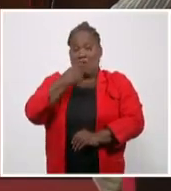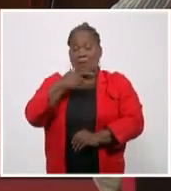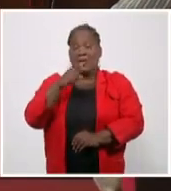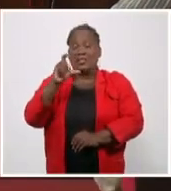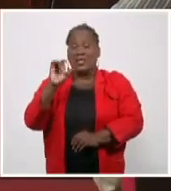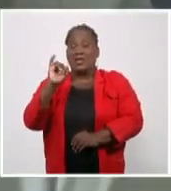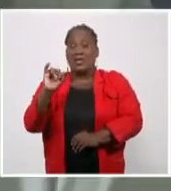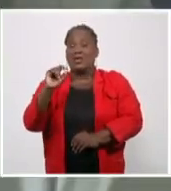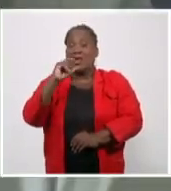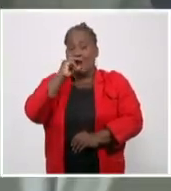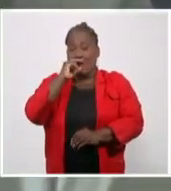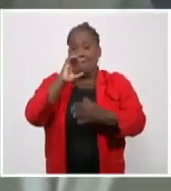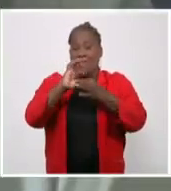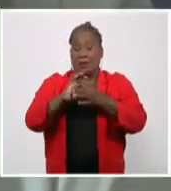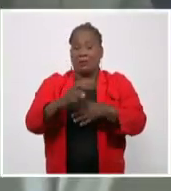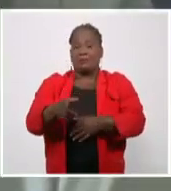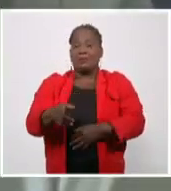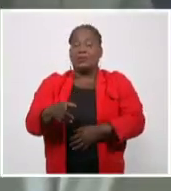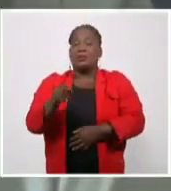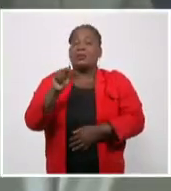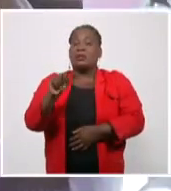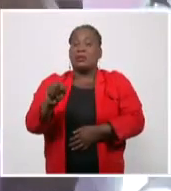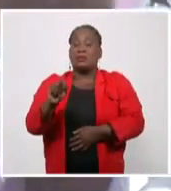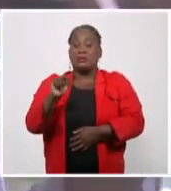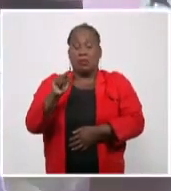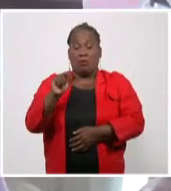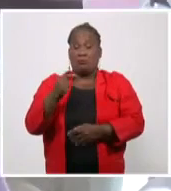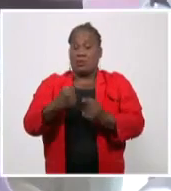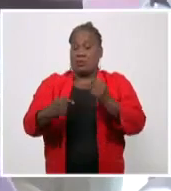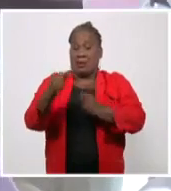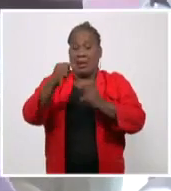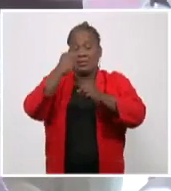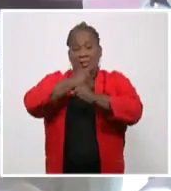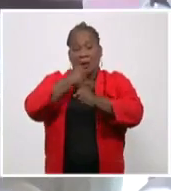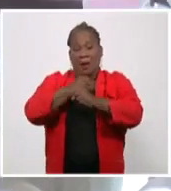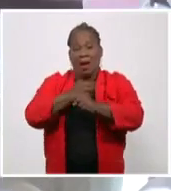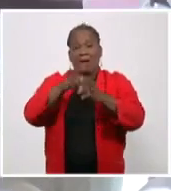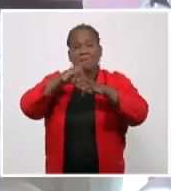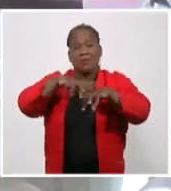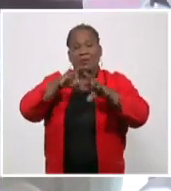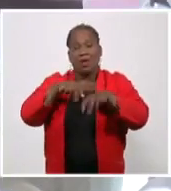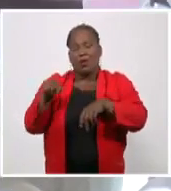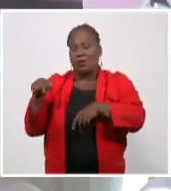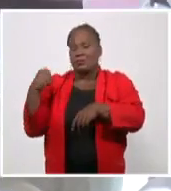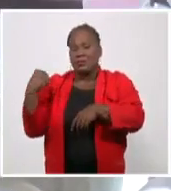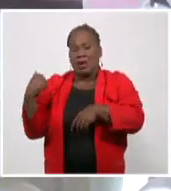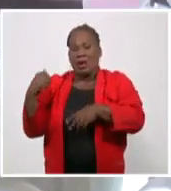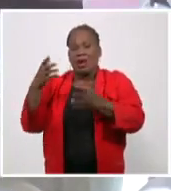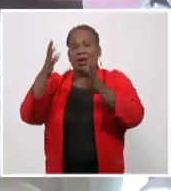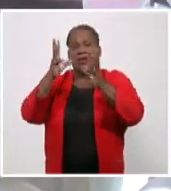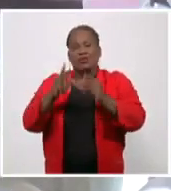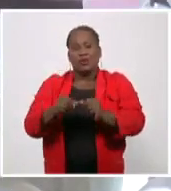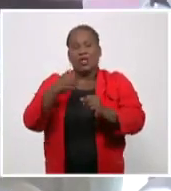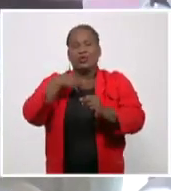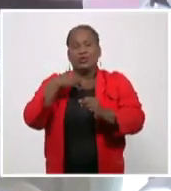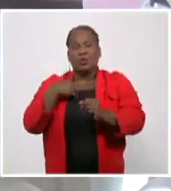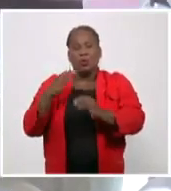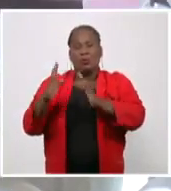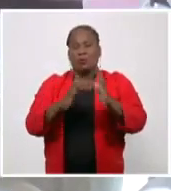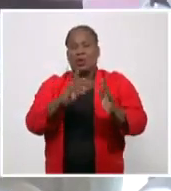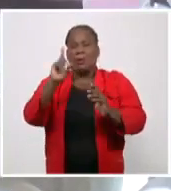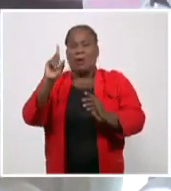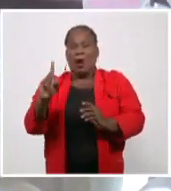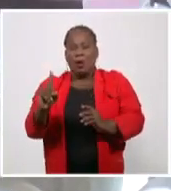Genética y Biotecnología, rector central del proyecto. Afortunadamente, los resultados que tuvimos en el fase 1 para el ciclo corto